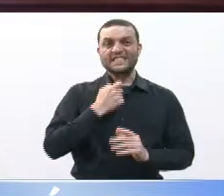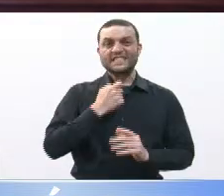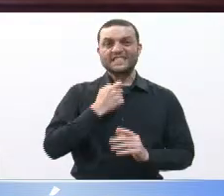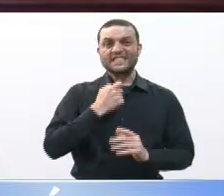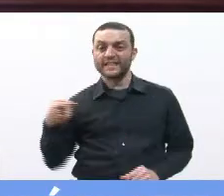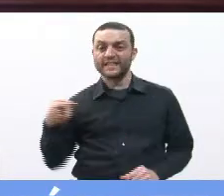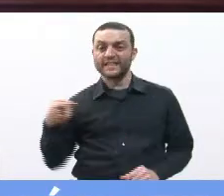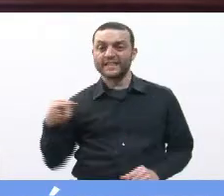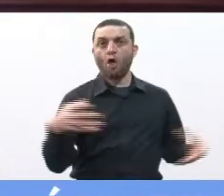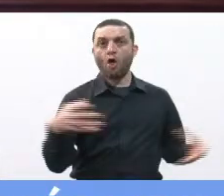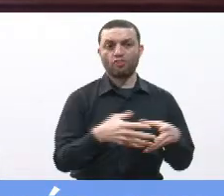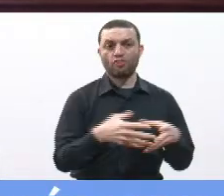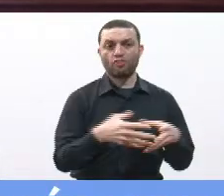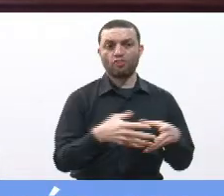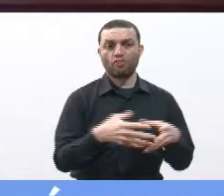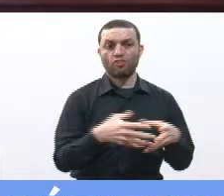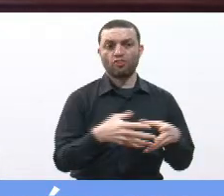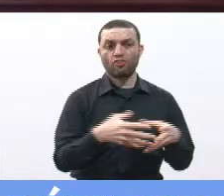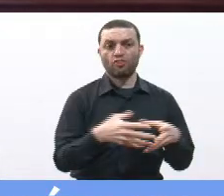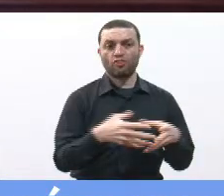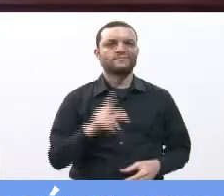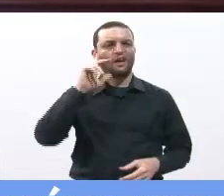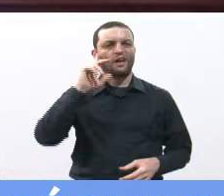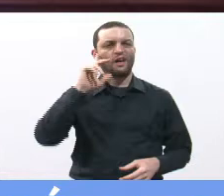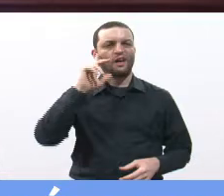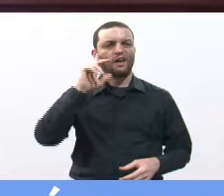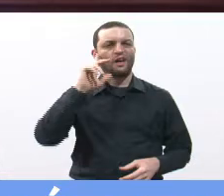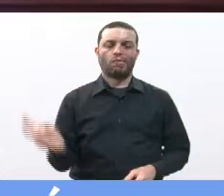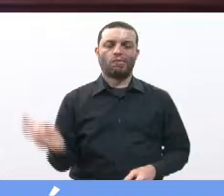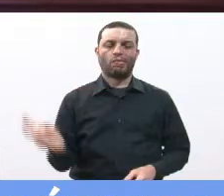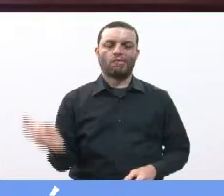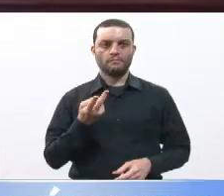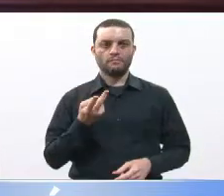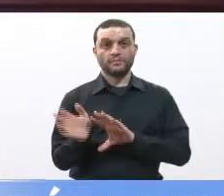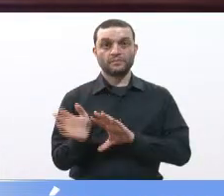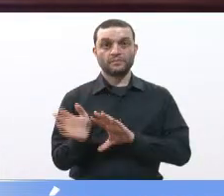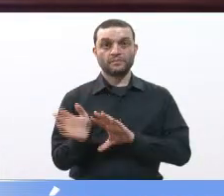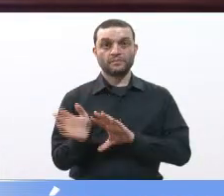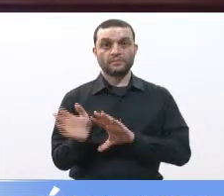ya cuando asumió este gobierno, retiraron 198 pliegos